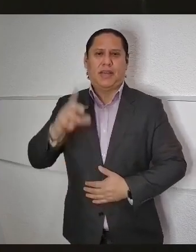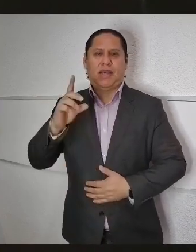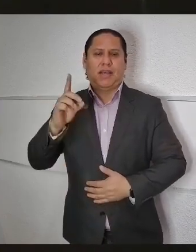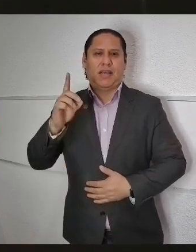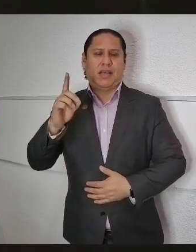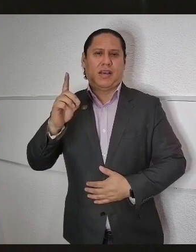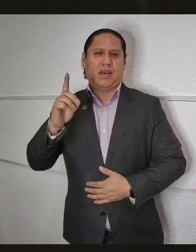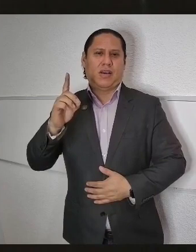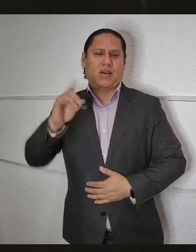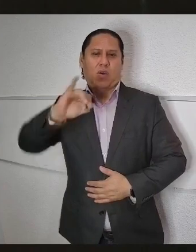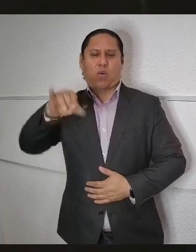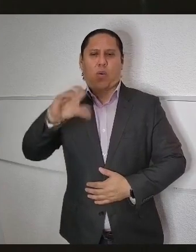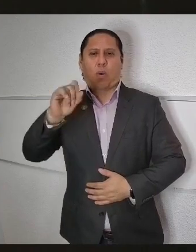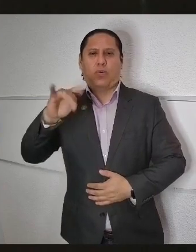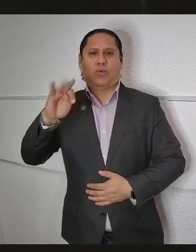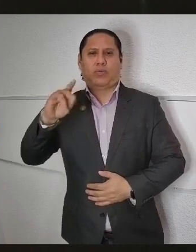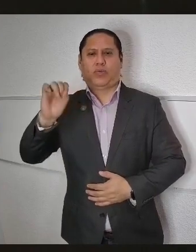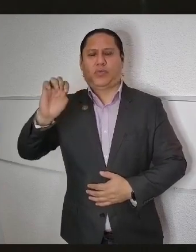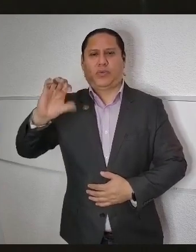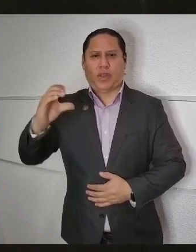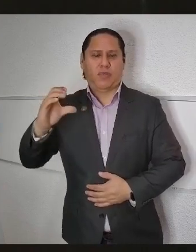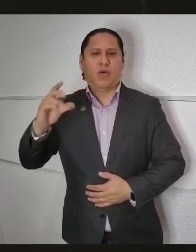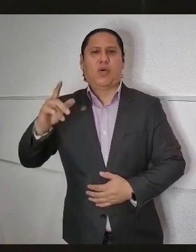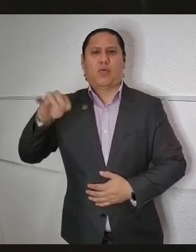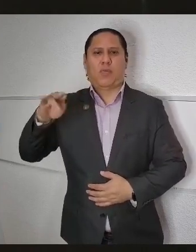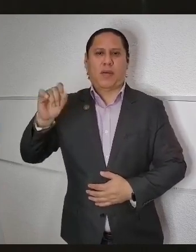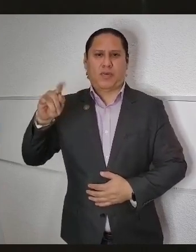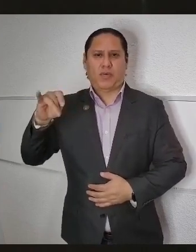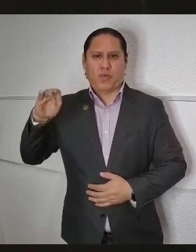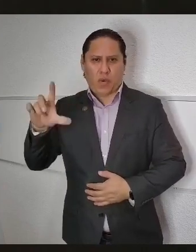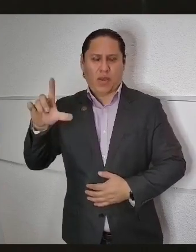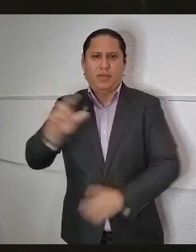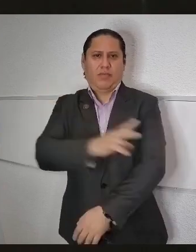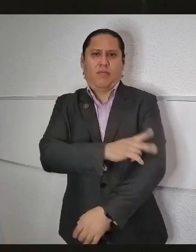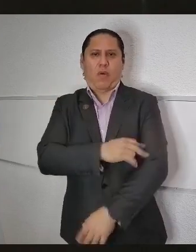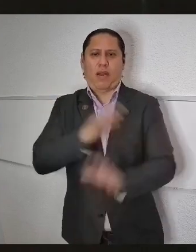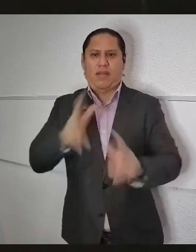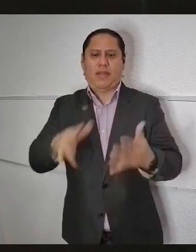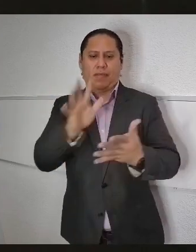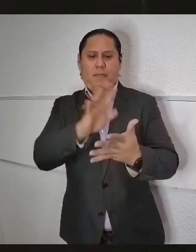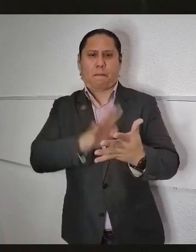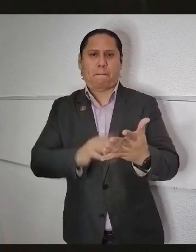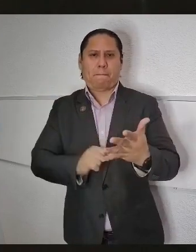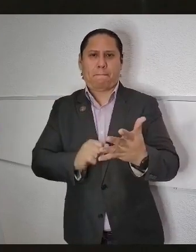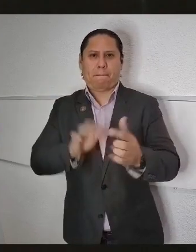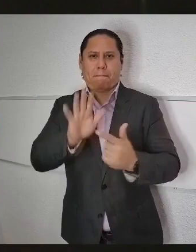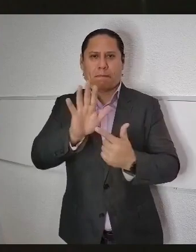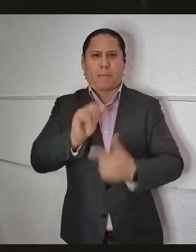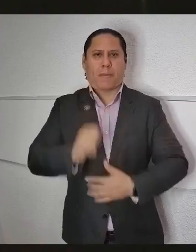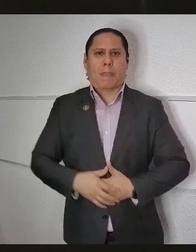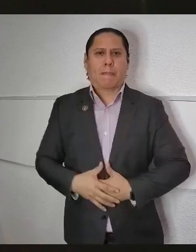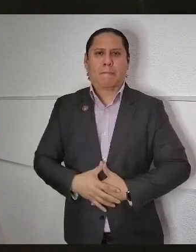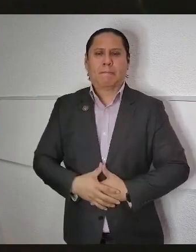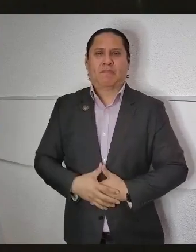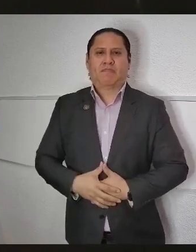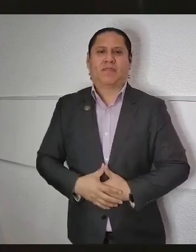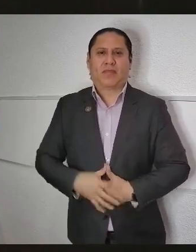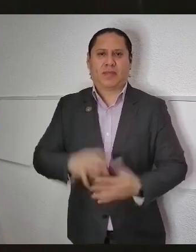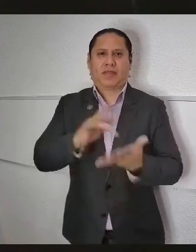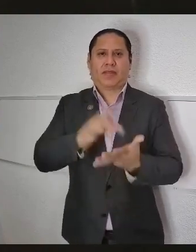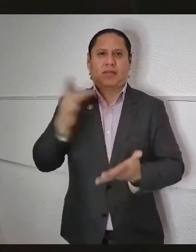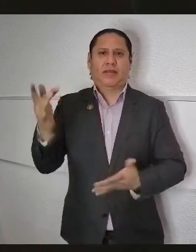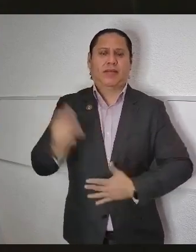diputado Cuauhtémoc Manuel Hernández Gómez, vocal. Está leído el dictamen, diputada presidenta. Gracias,